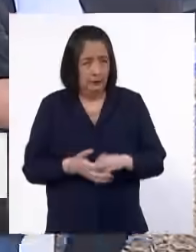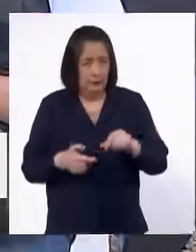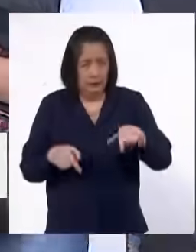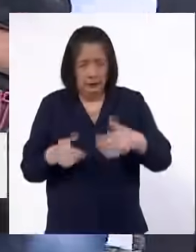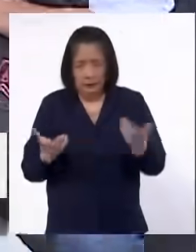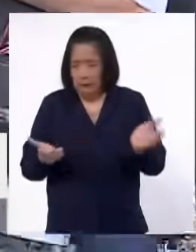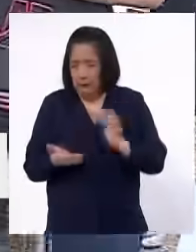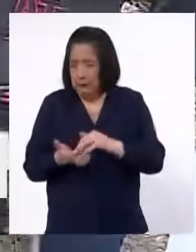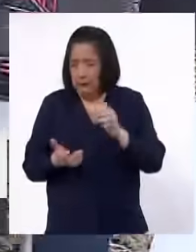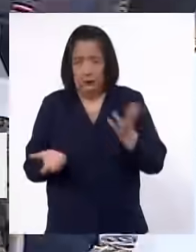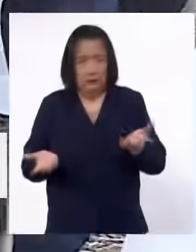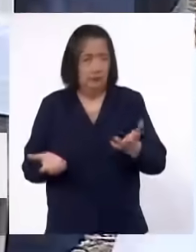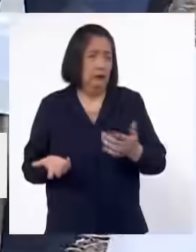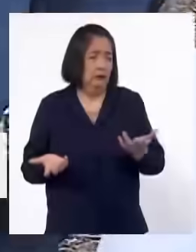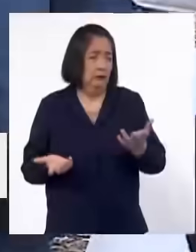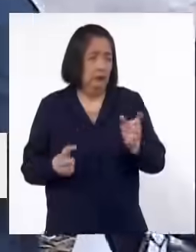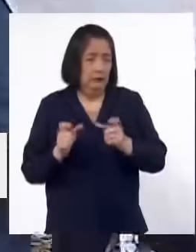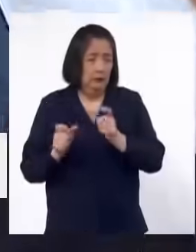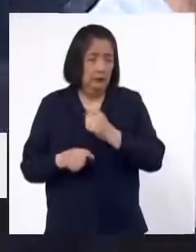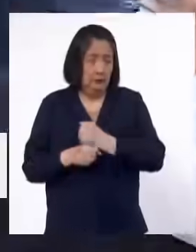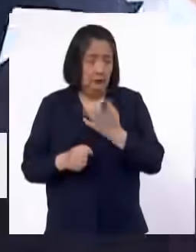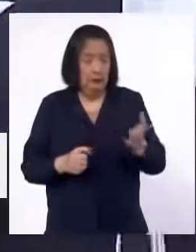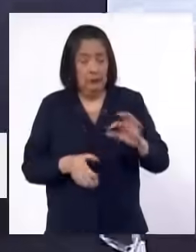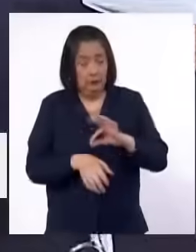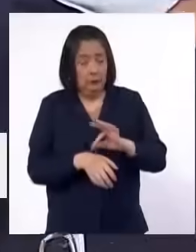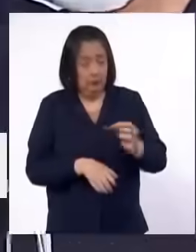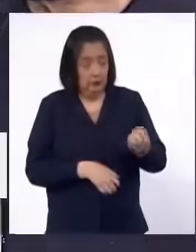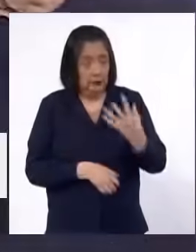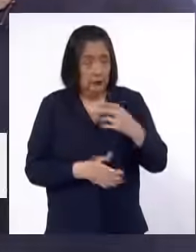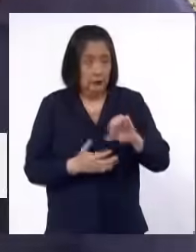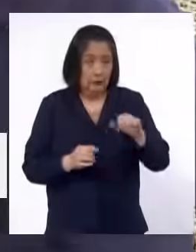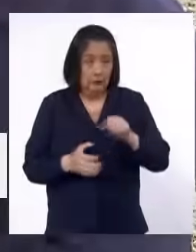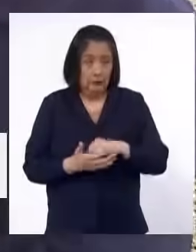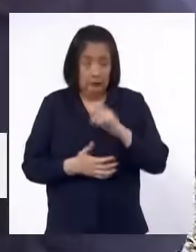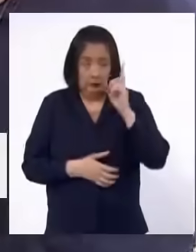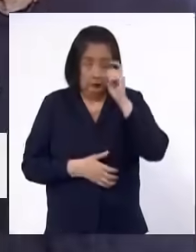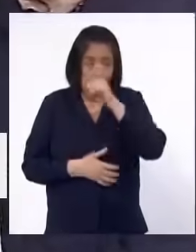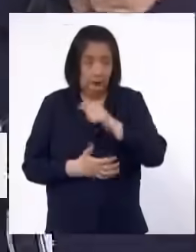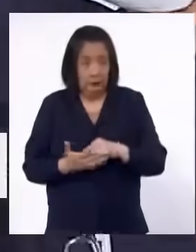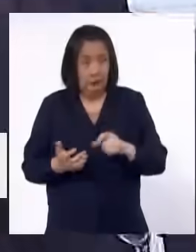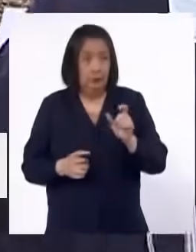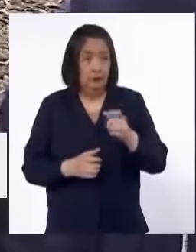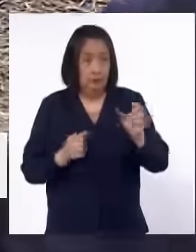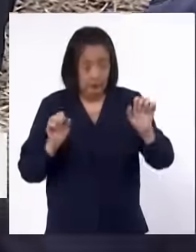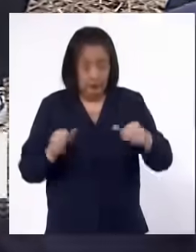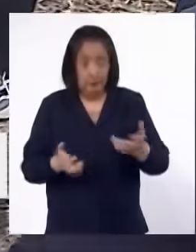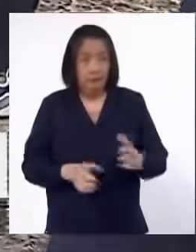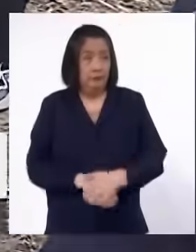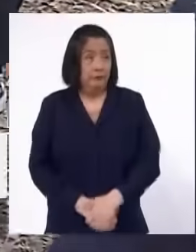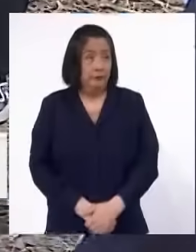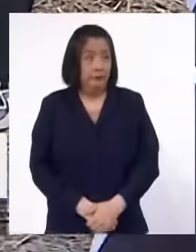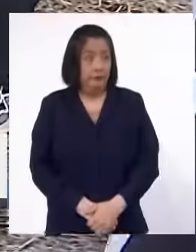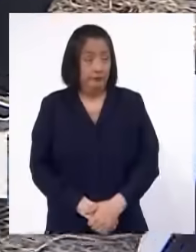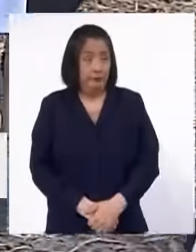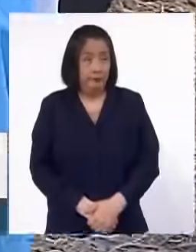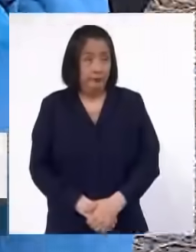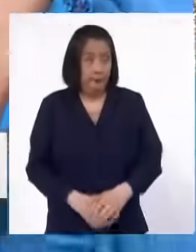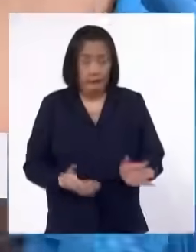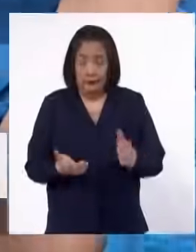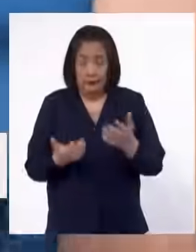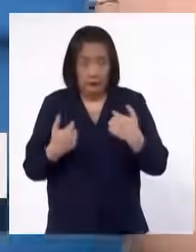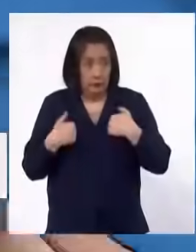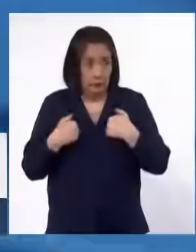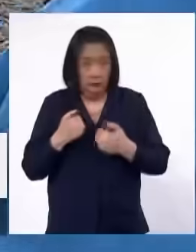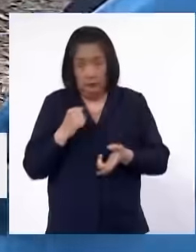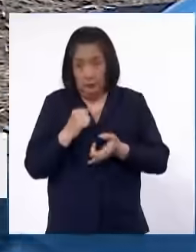haber más personal, porque sabe que hay... La doctora le estaba diciendo que tienen complicaciones en personal, ¿no? Exacto, sí, bastante. Señorita, no hay, yo